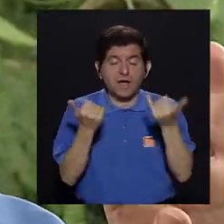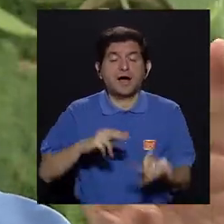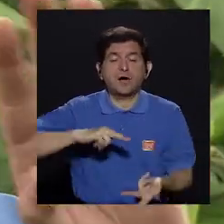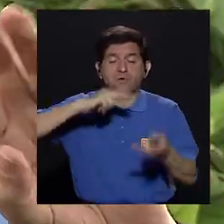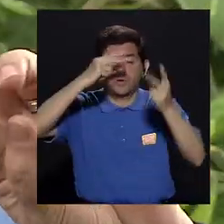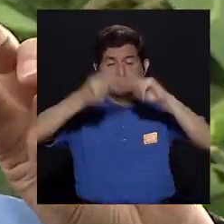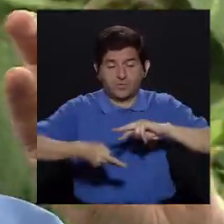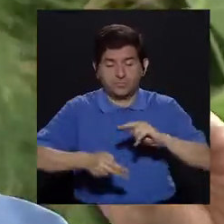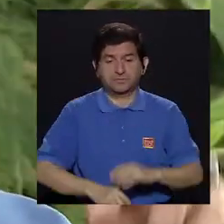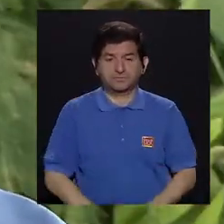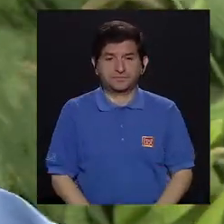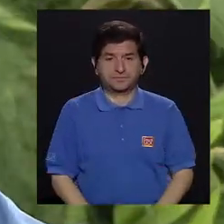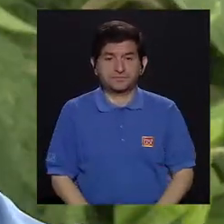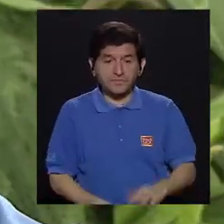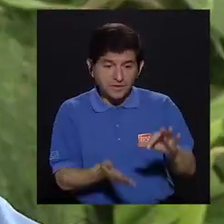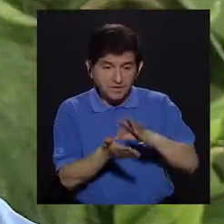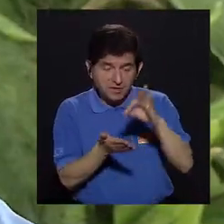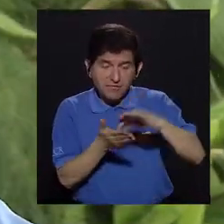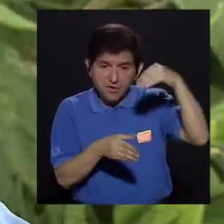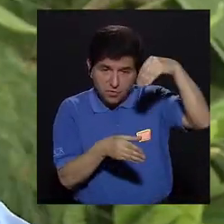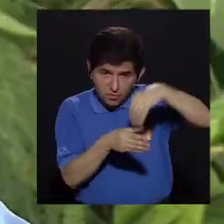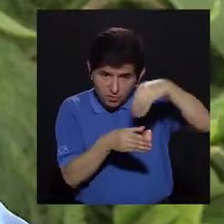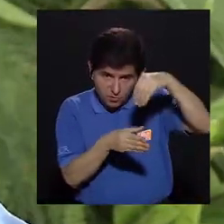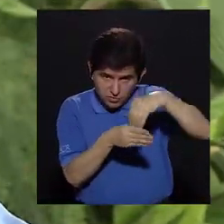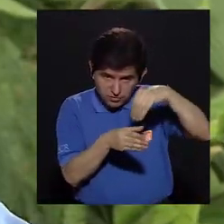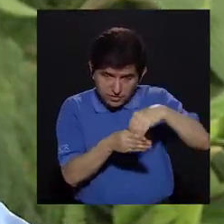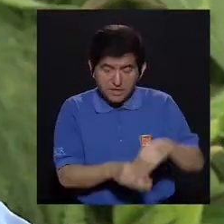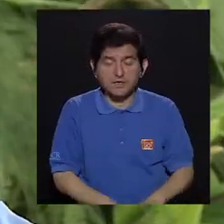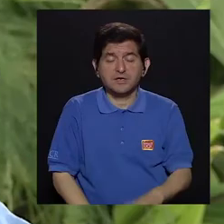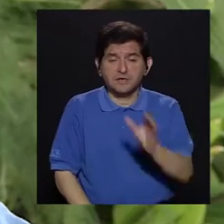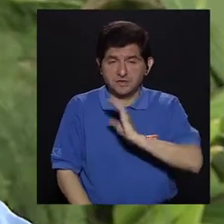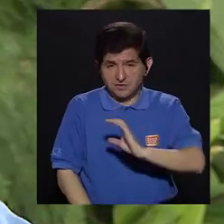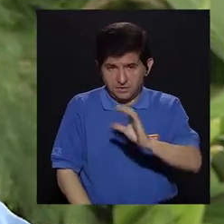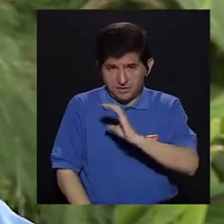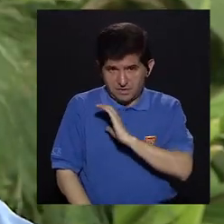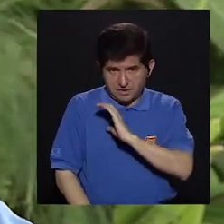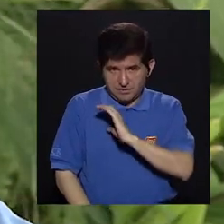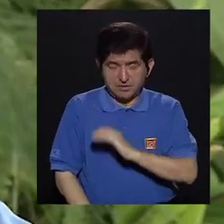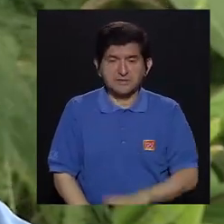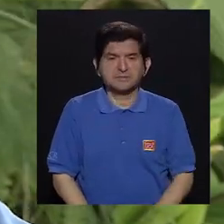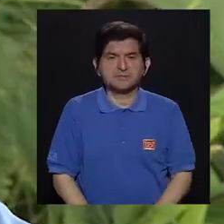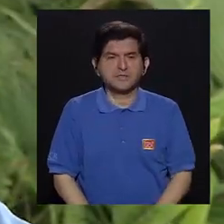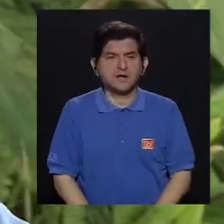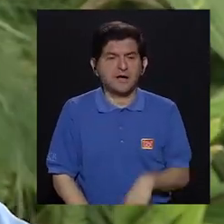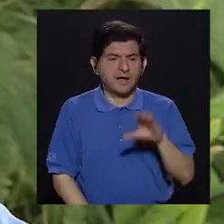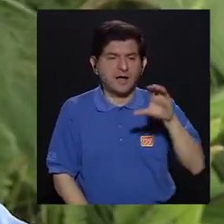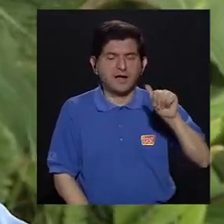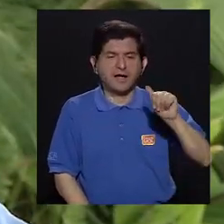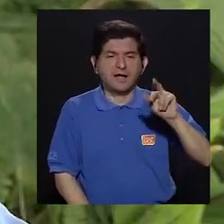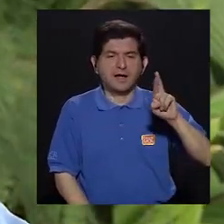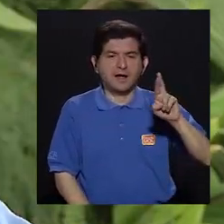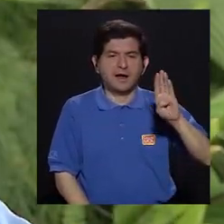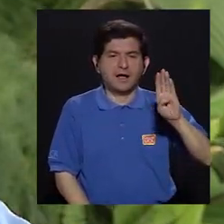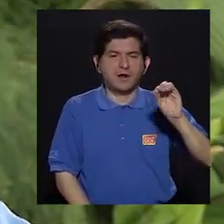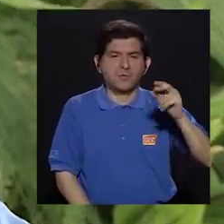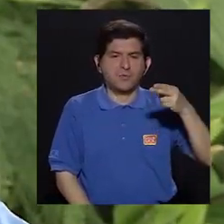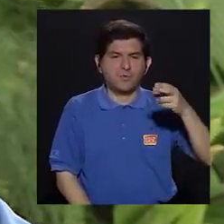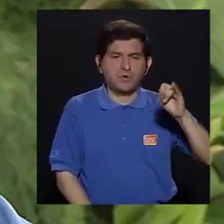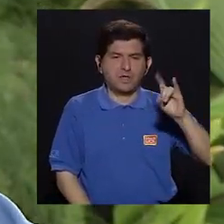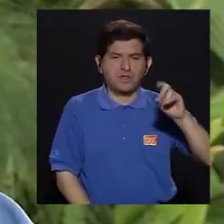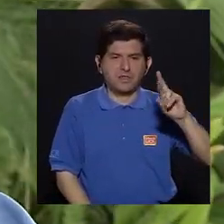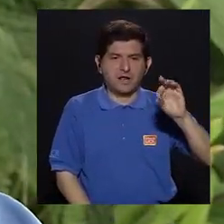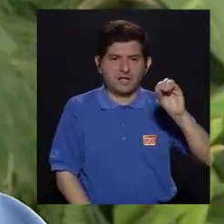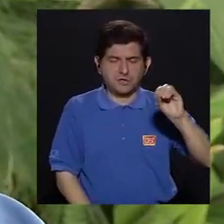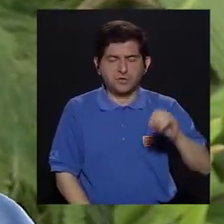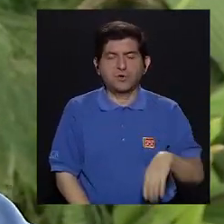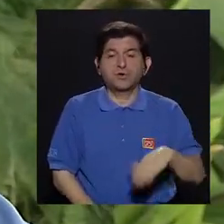¿Por qué? Porque los frijoles tienen, dentro de sus cualidades, los frijoles tienen ciertos carbohidratos que disminuyen